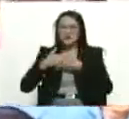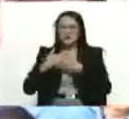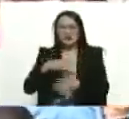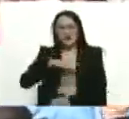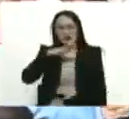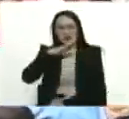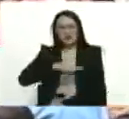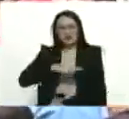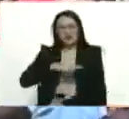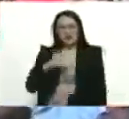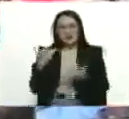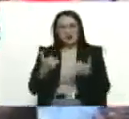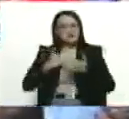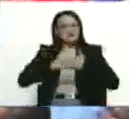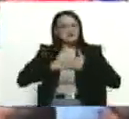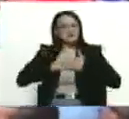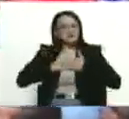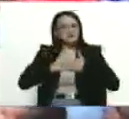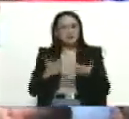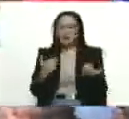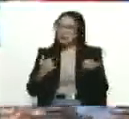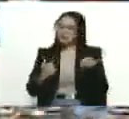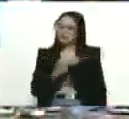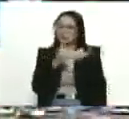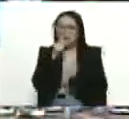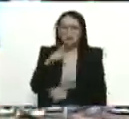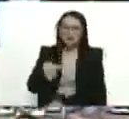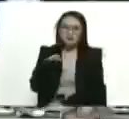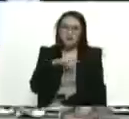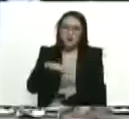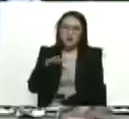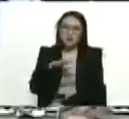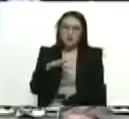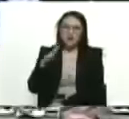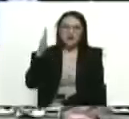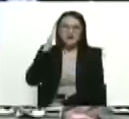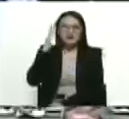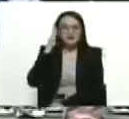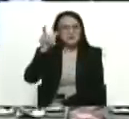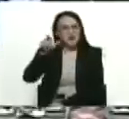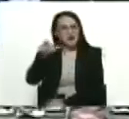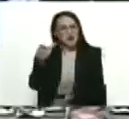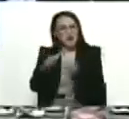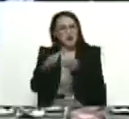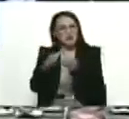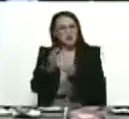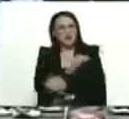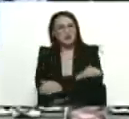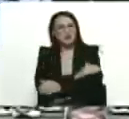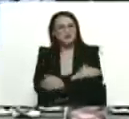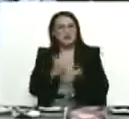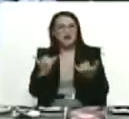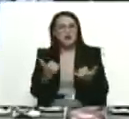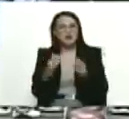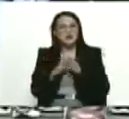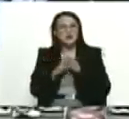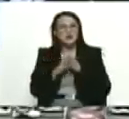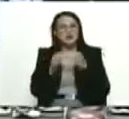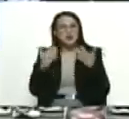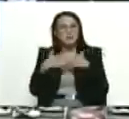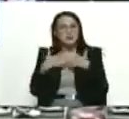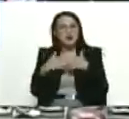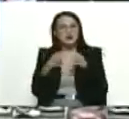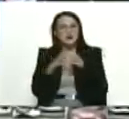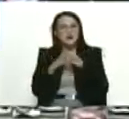estamos aquí dispuestos, resteados con nuestro pueblo, y que sepa la oposición que aquí toda esta maquinaria y toda